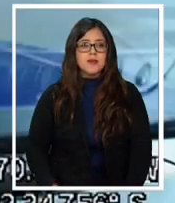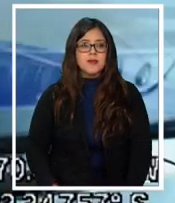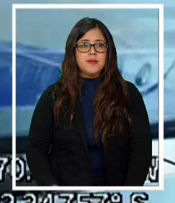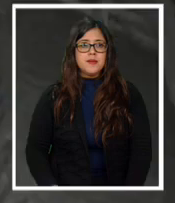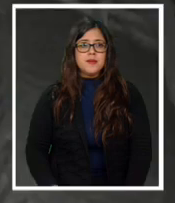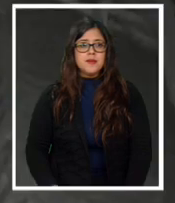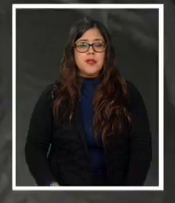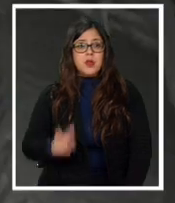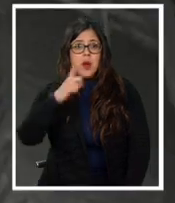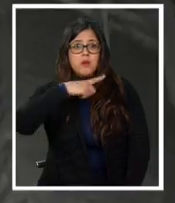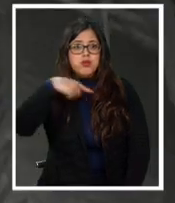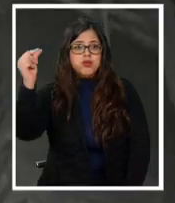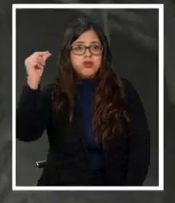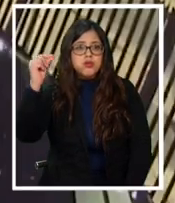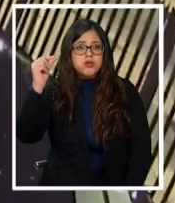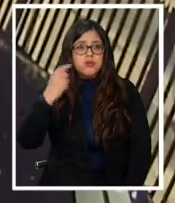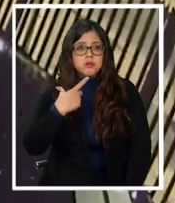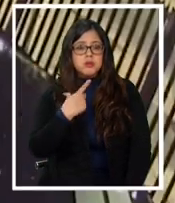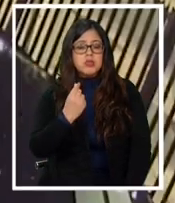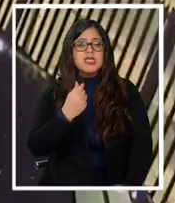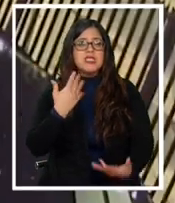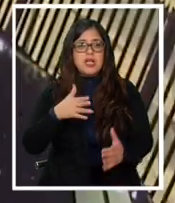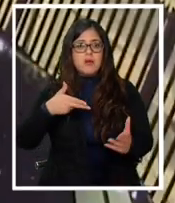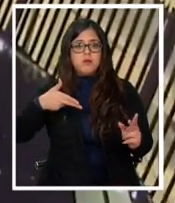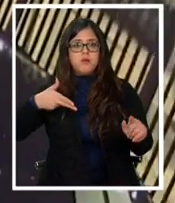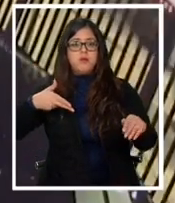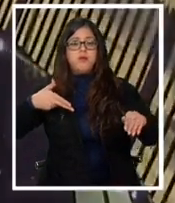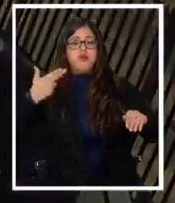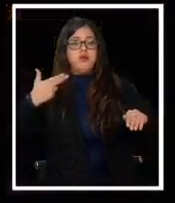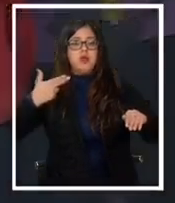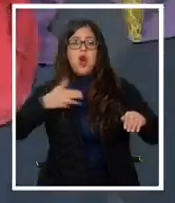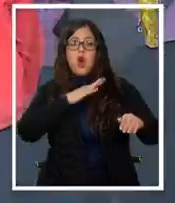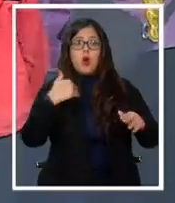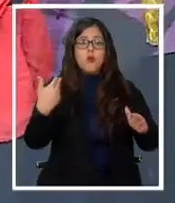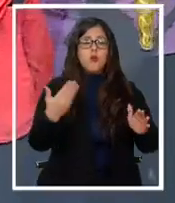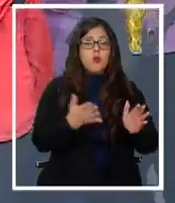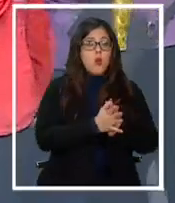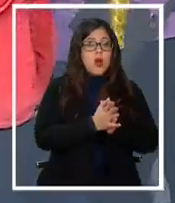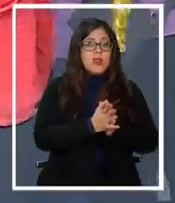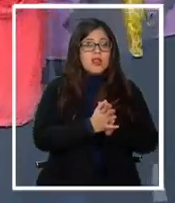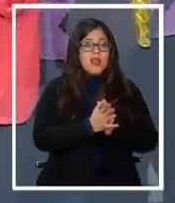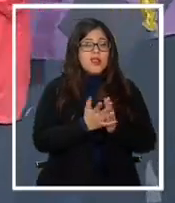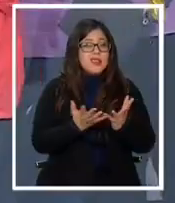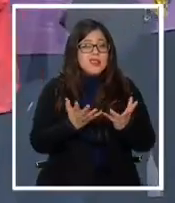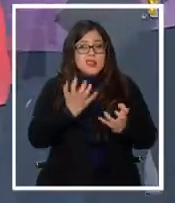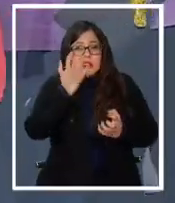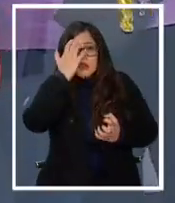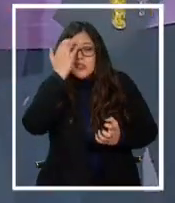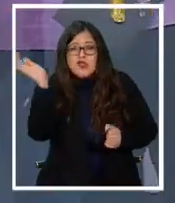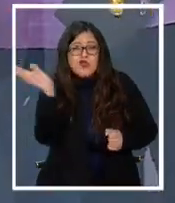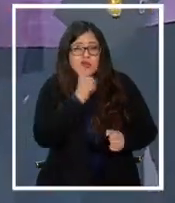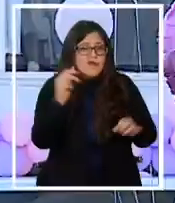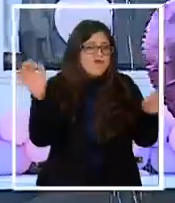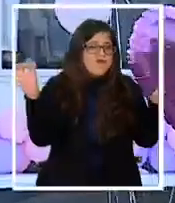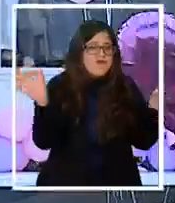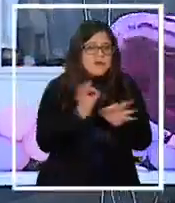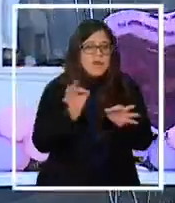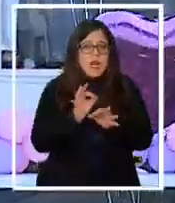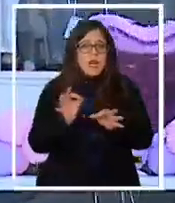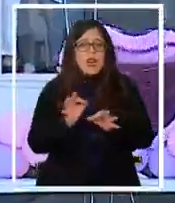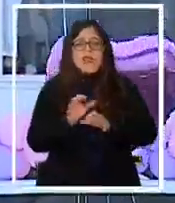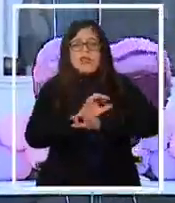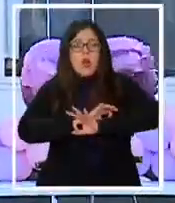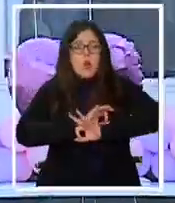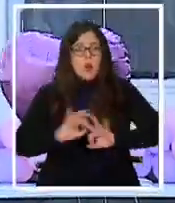Escapan a gran velocidad después de haberle disparado. Un asesinato cruel, sin justificación y sin explicación, porque en